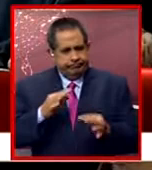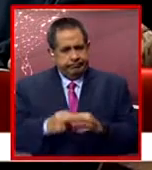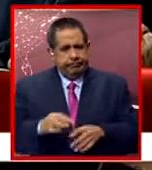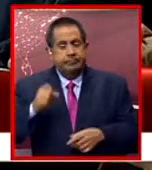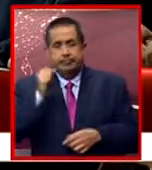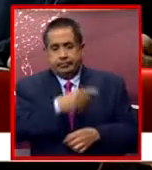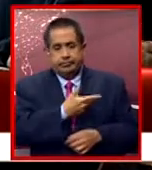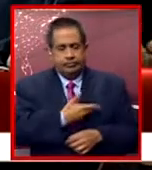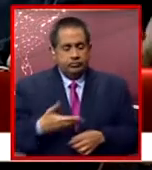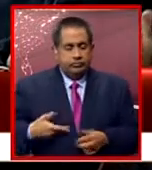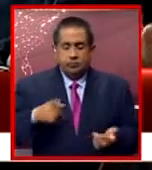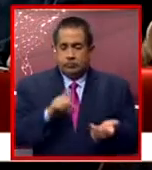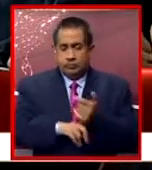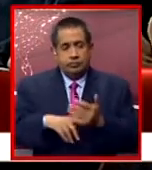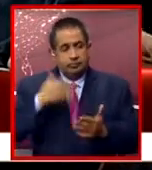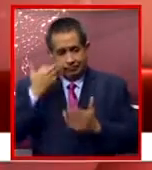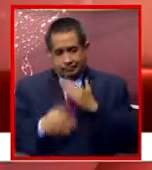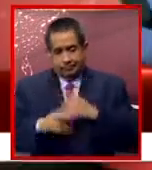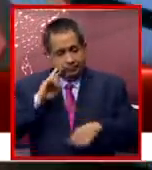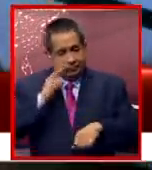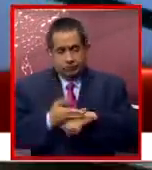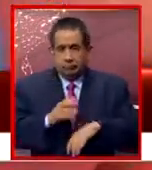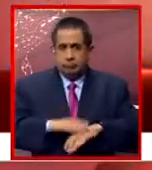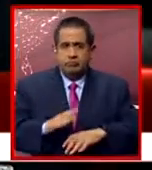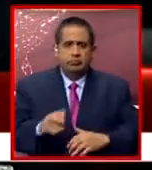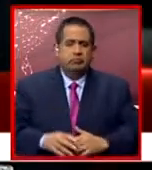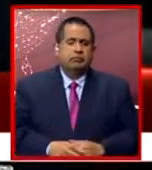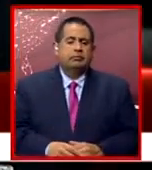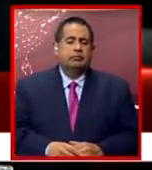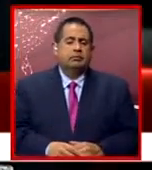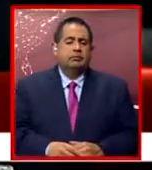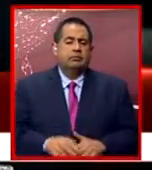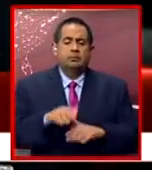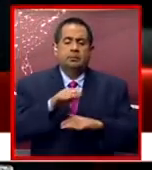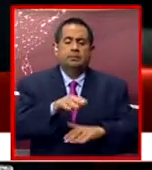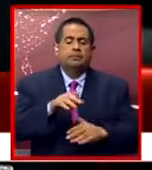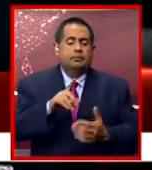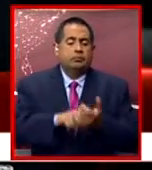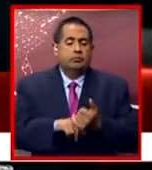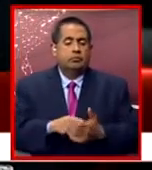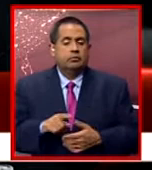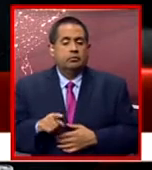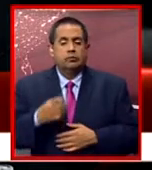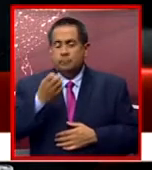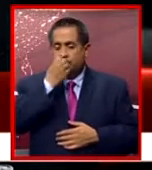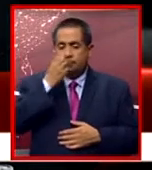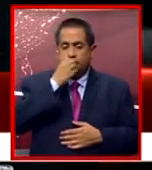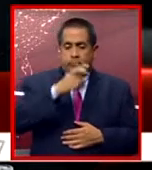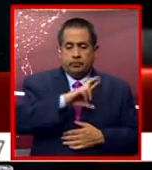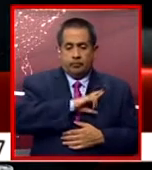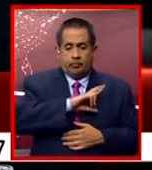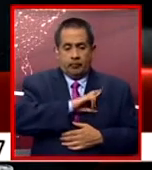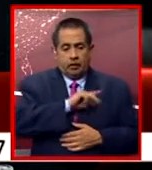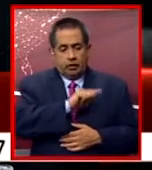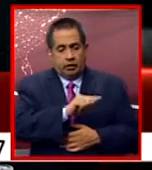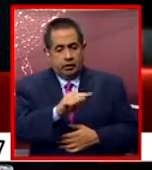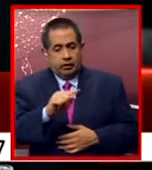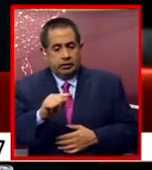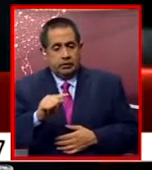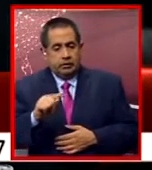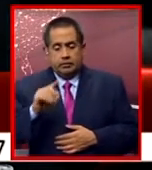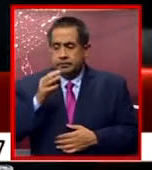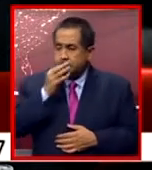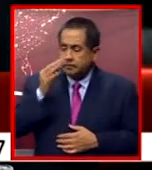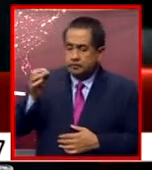Ejecutivo podría caer en una omisión fatal. En el caso de las escuelas particulares,